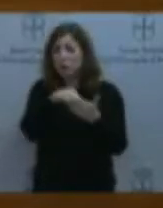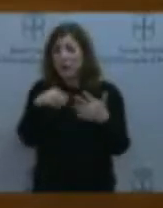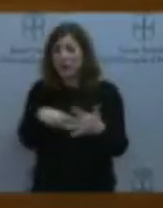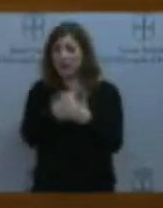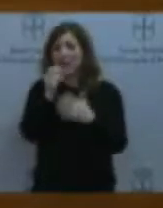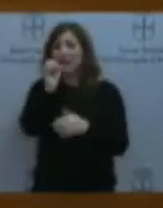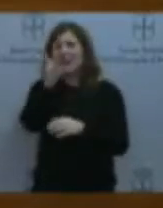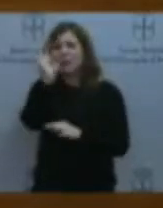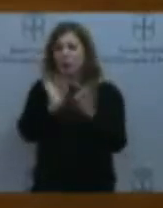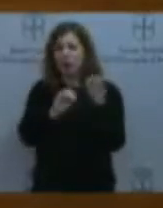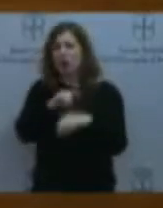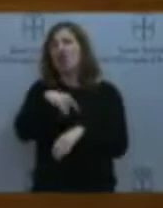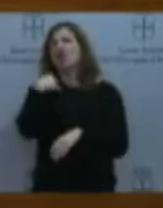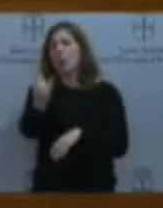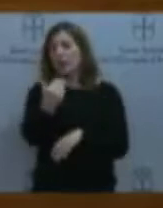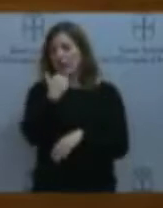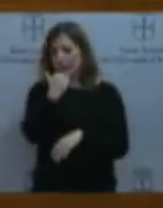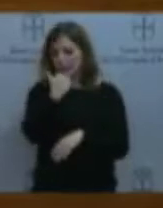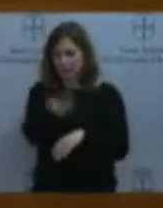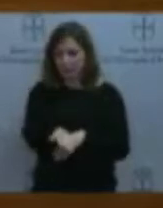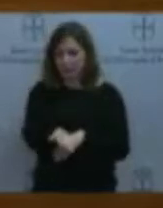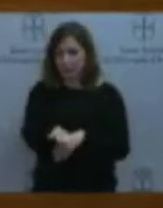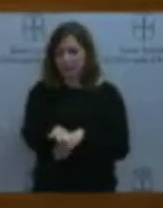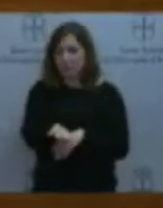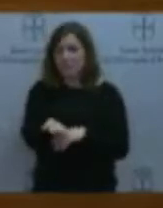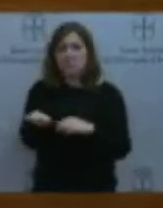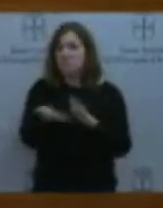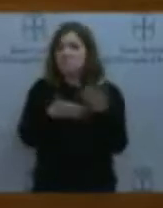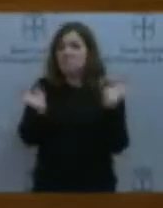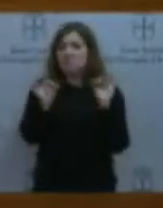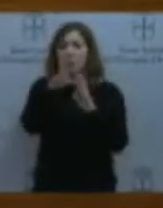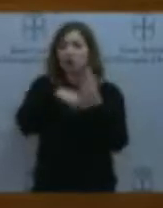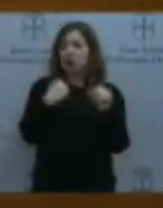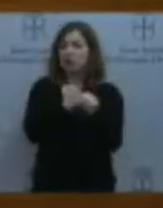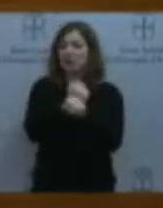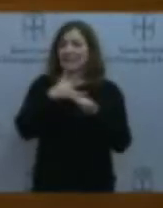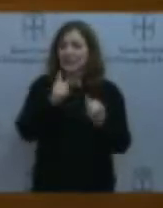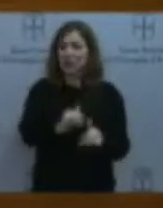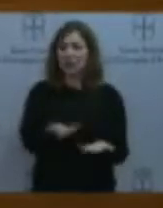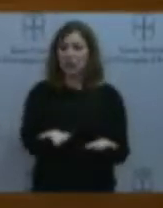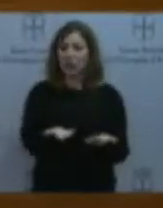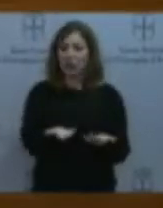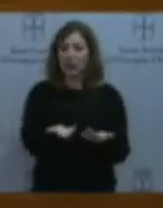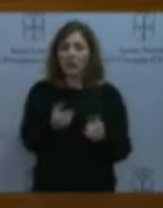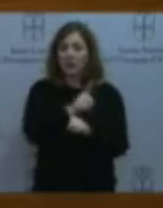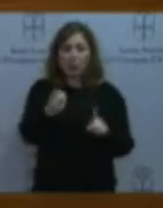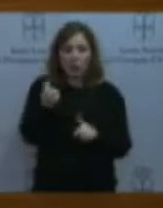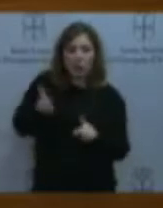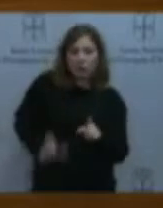13%, casi el doble. Y no entro a discutir siquiera las condiciones laborales, ni los